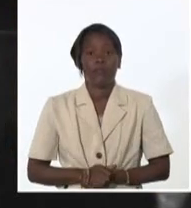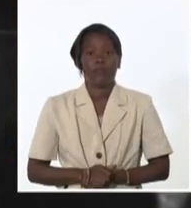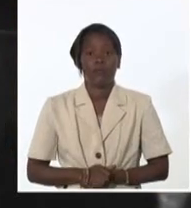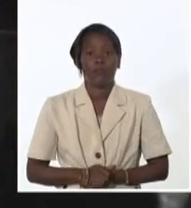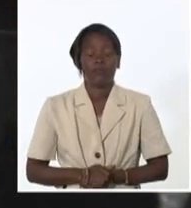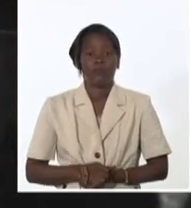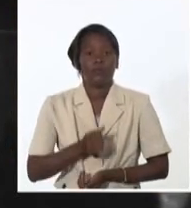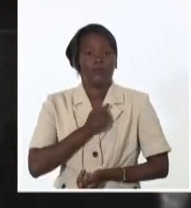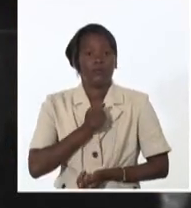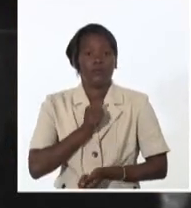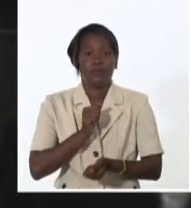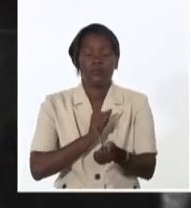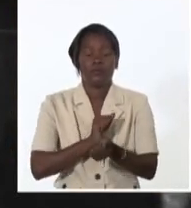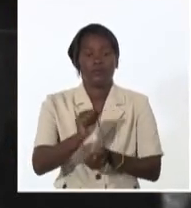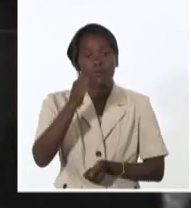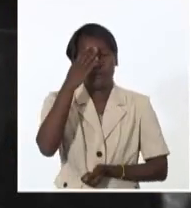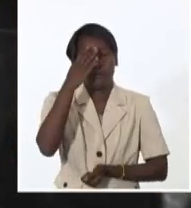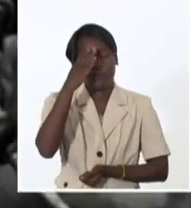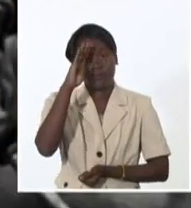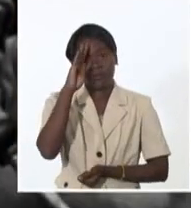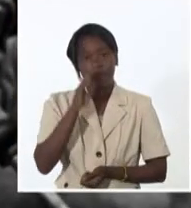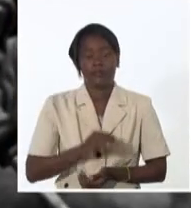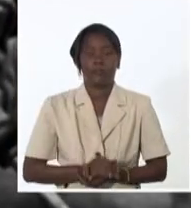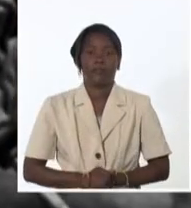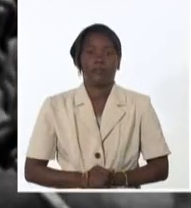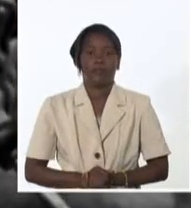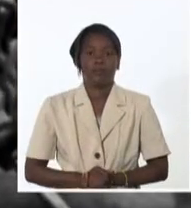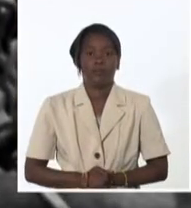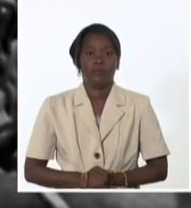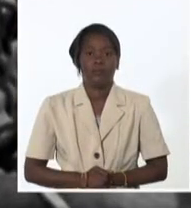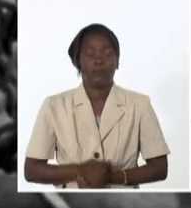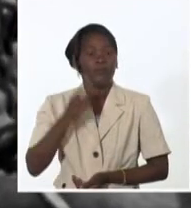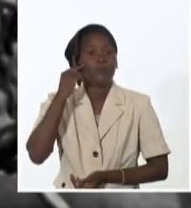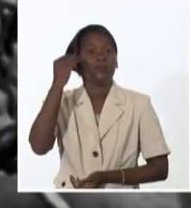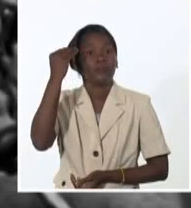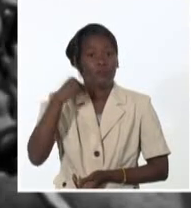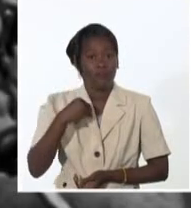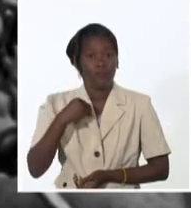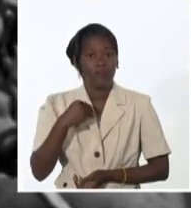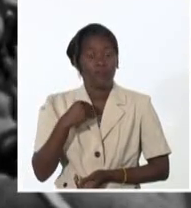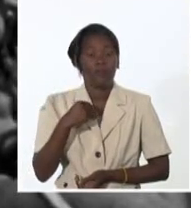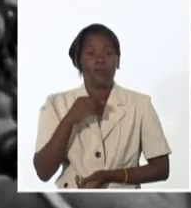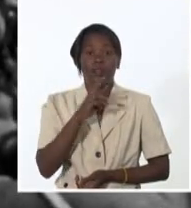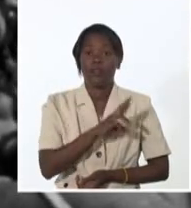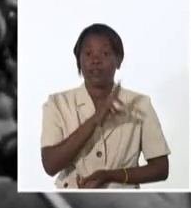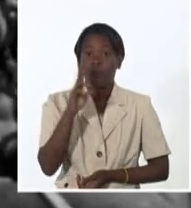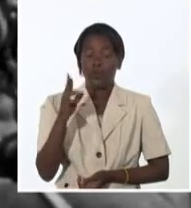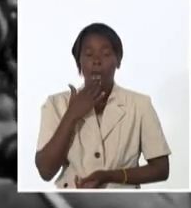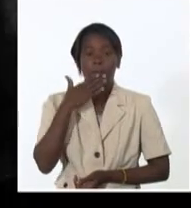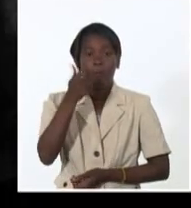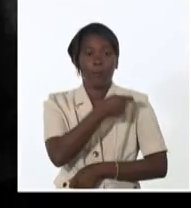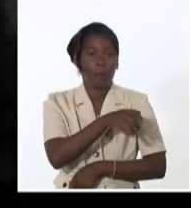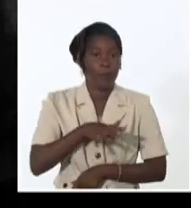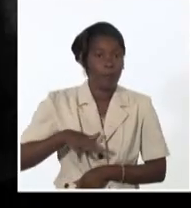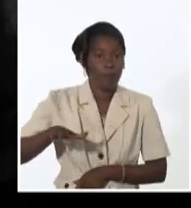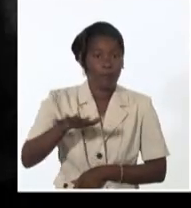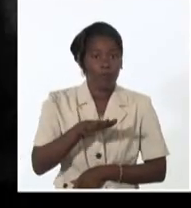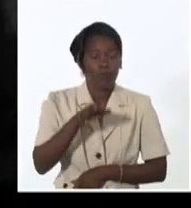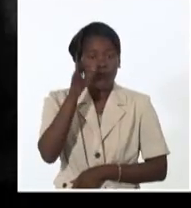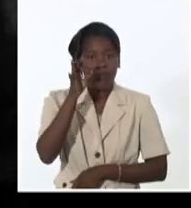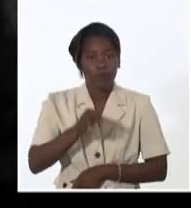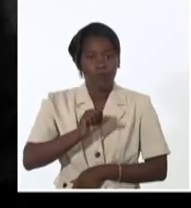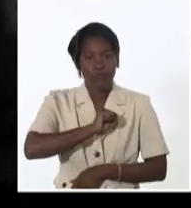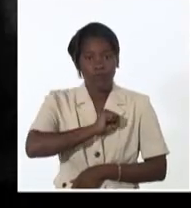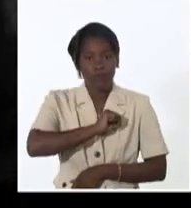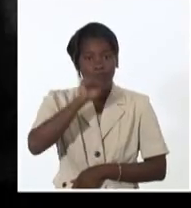patria y de todos sus hijos, atada a la convicción de que morir por ella es vivir. De verde olivo se vistió